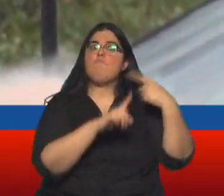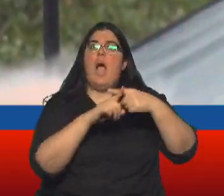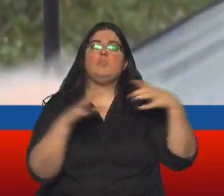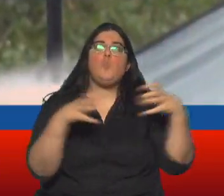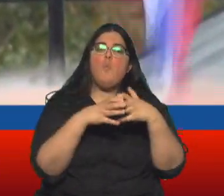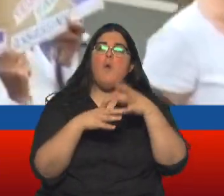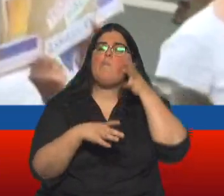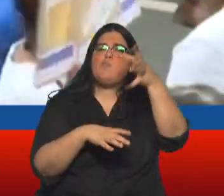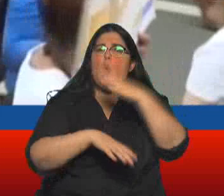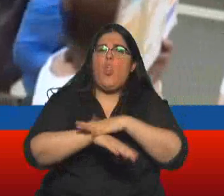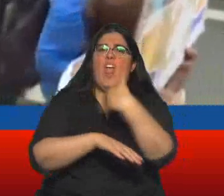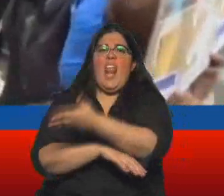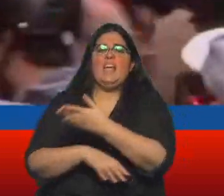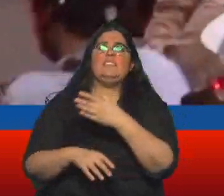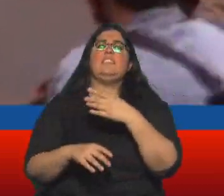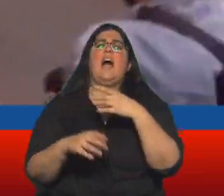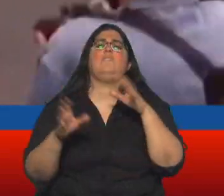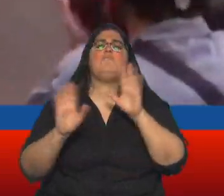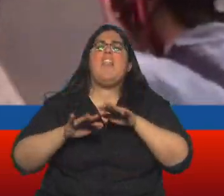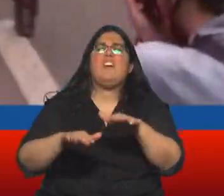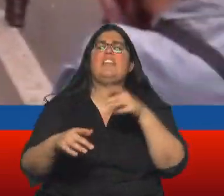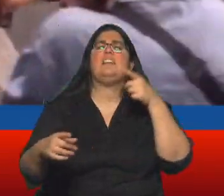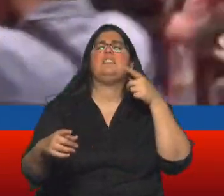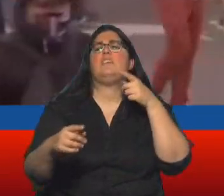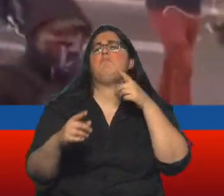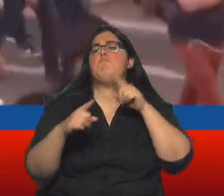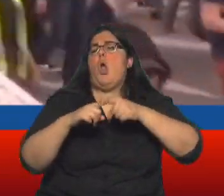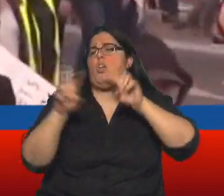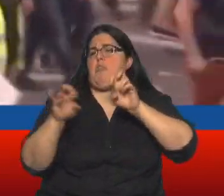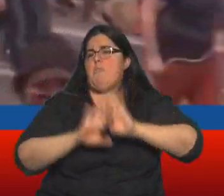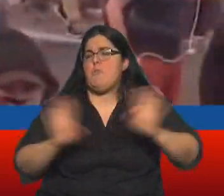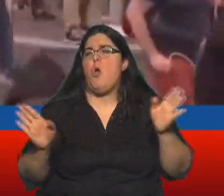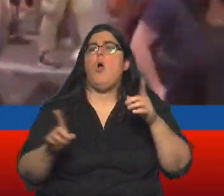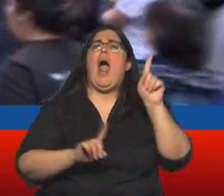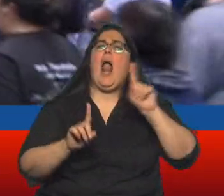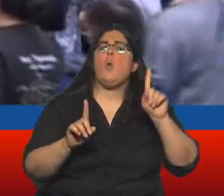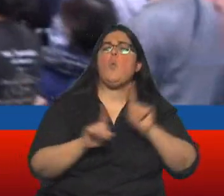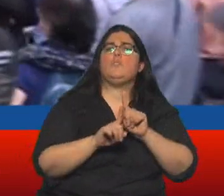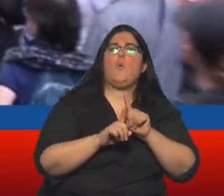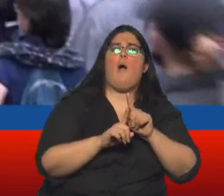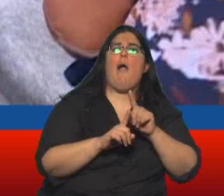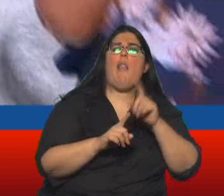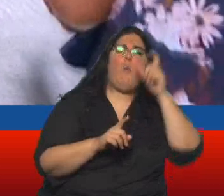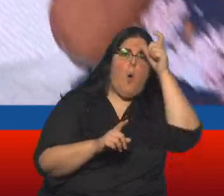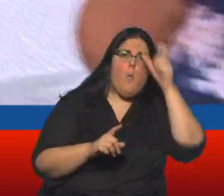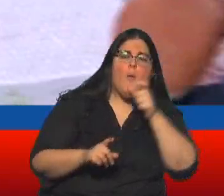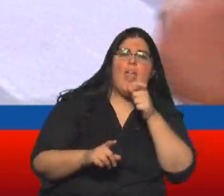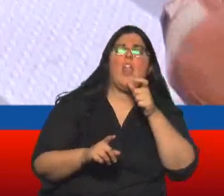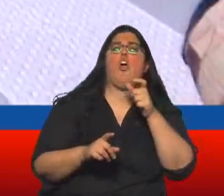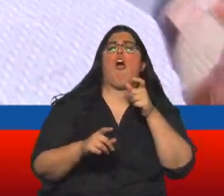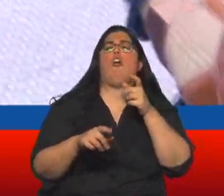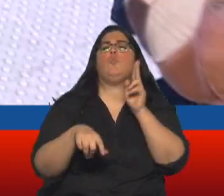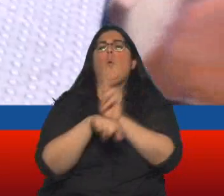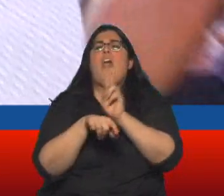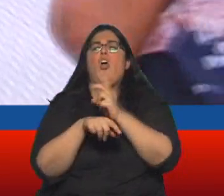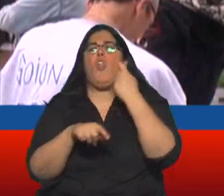ultraderecha, manifestantes apolíticos y algunos sectores alcanzados por la vacunación obligatoria, como bomberos y cuidadores de